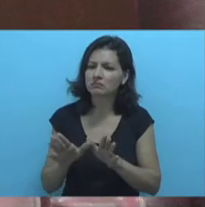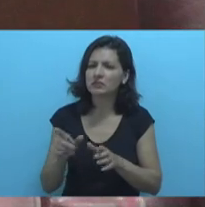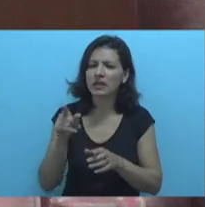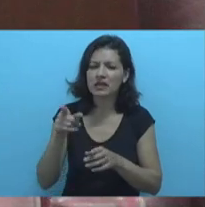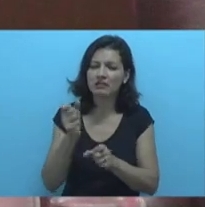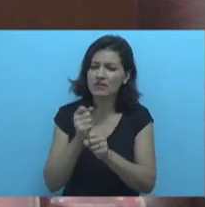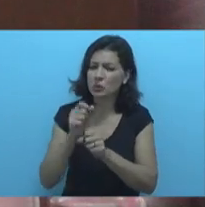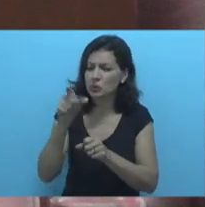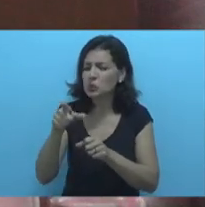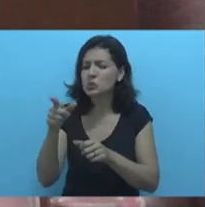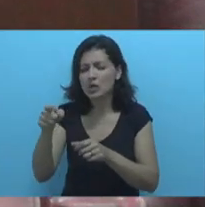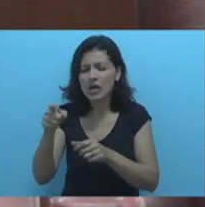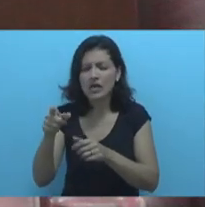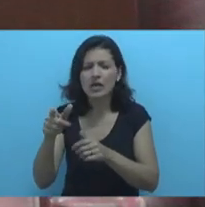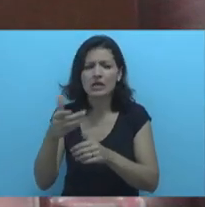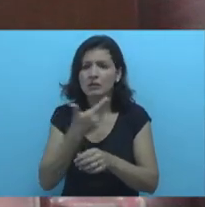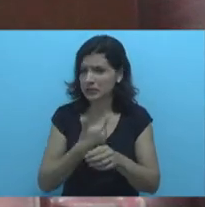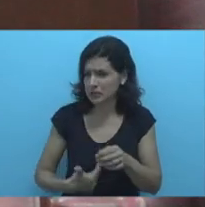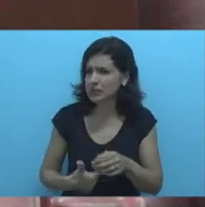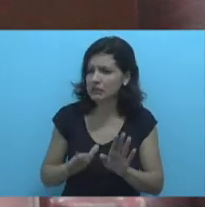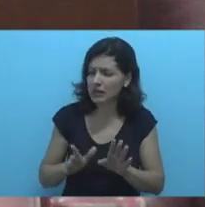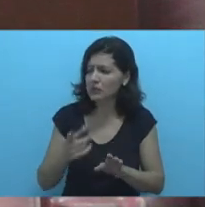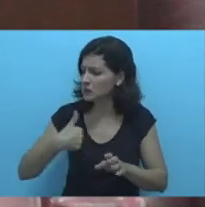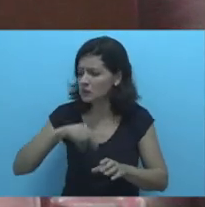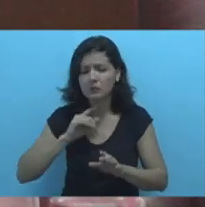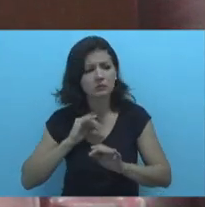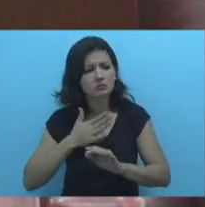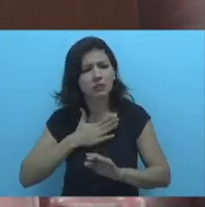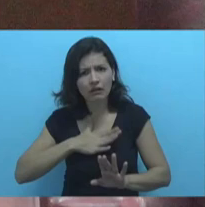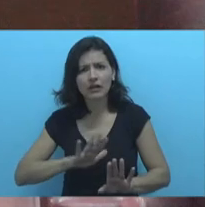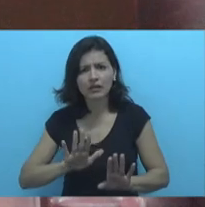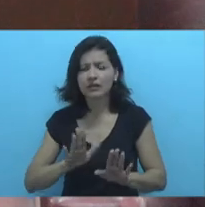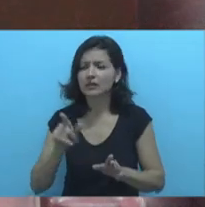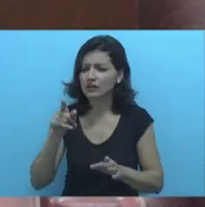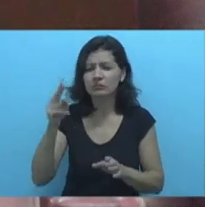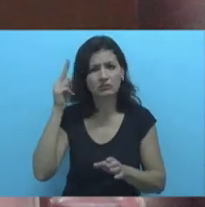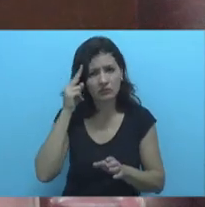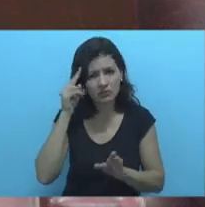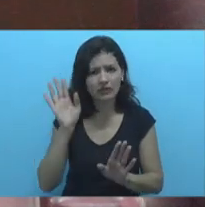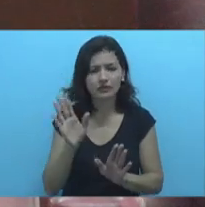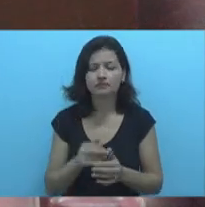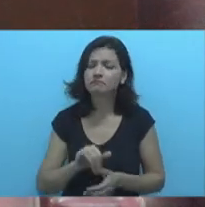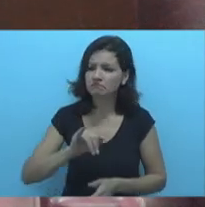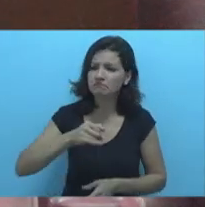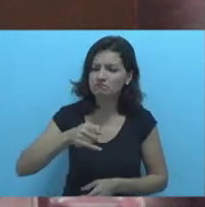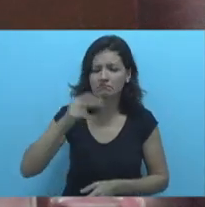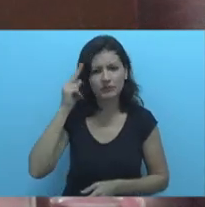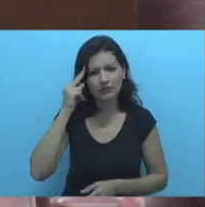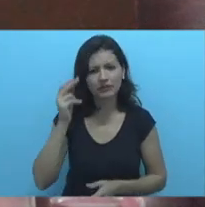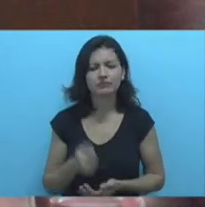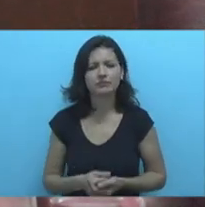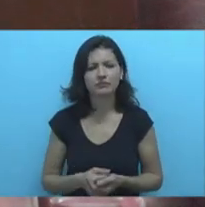esta gestión, en estos 4 años, porque este es un dirigente que va a cumplir lo que acuerda. Y efectivamente, este año